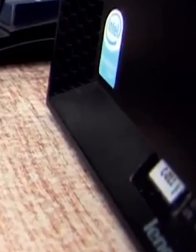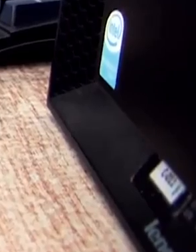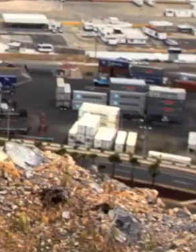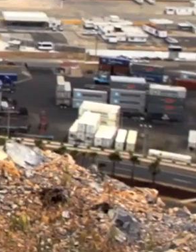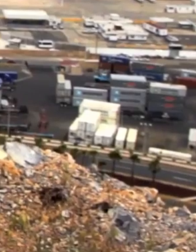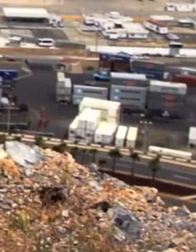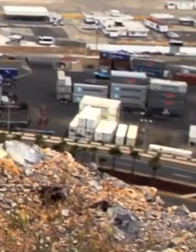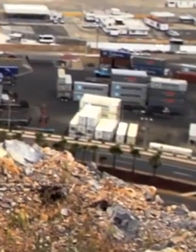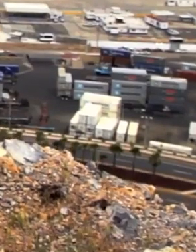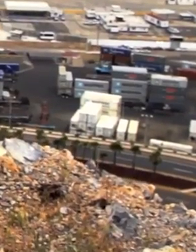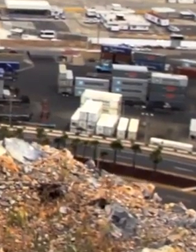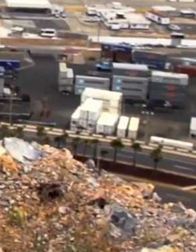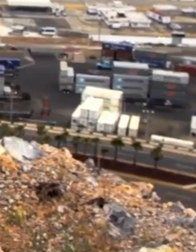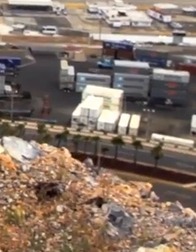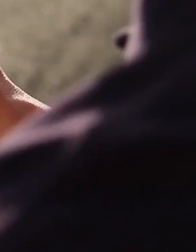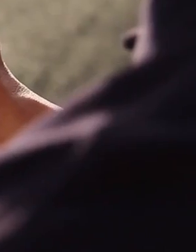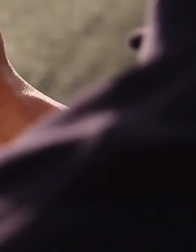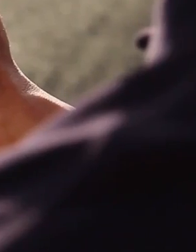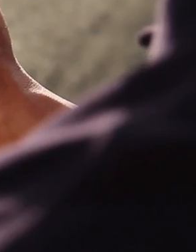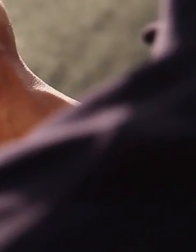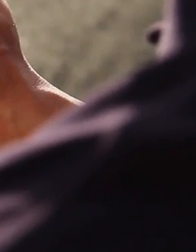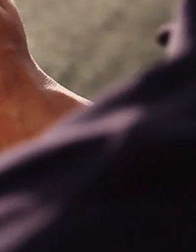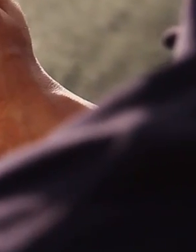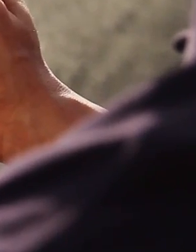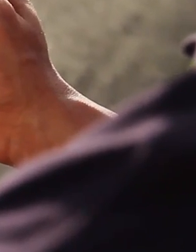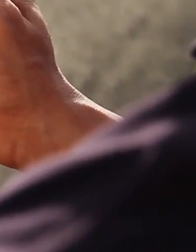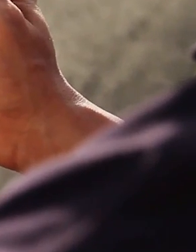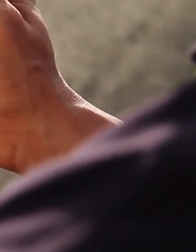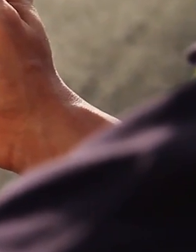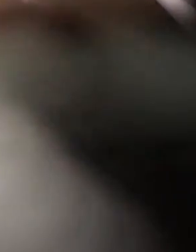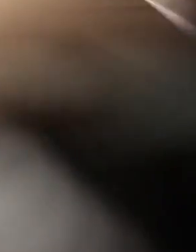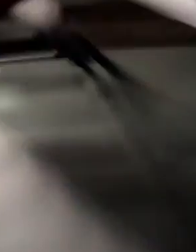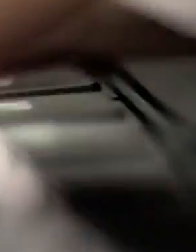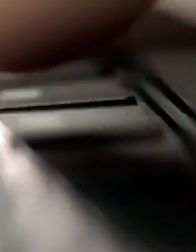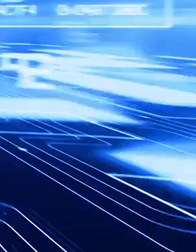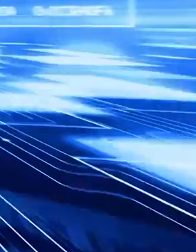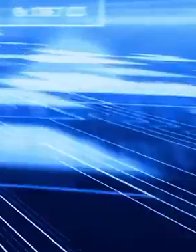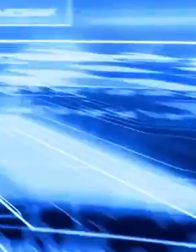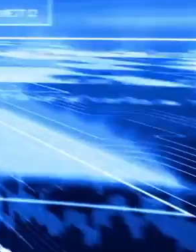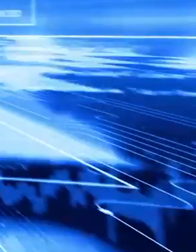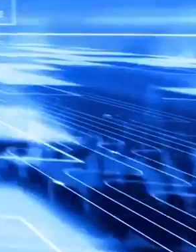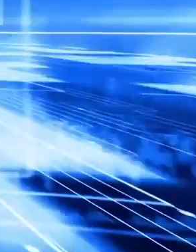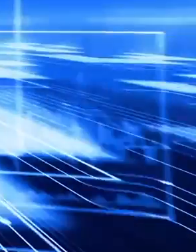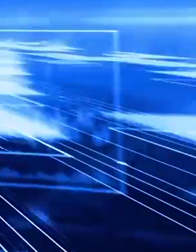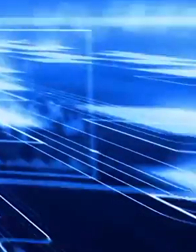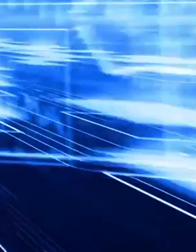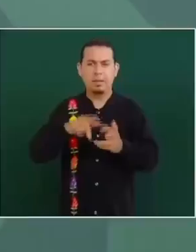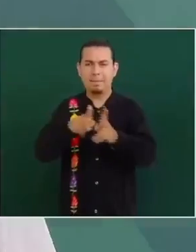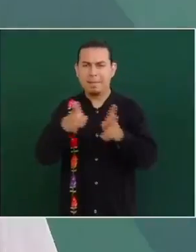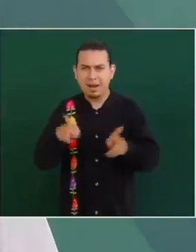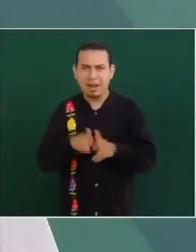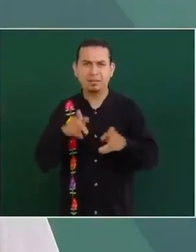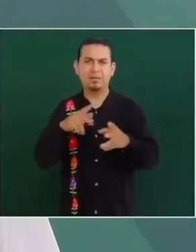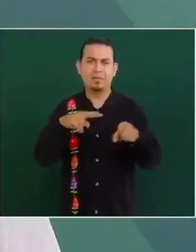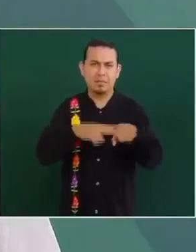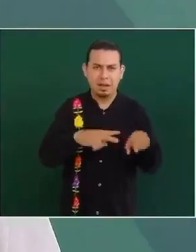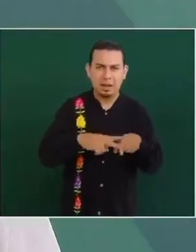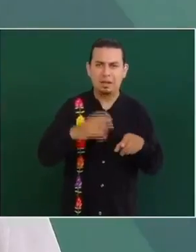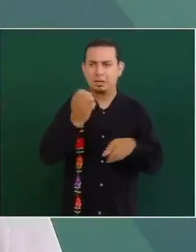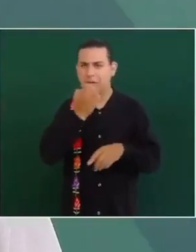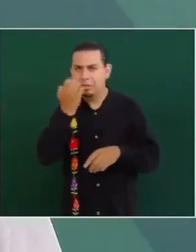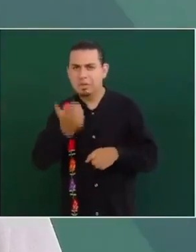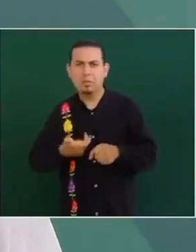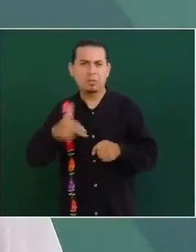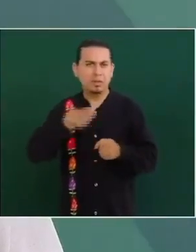todos los pueblos y internet gratuito en plazas públicas, en escuelas,